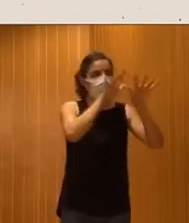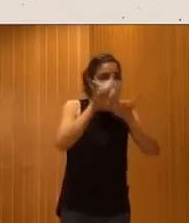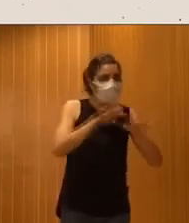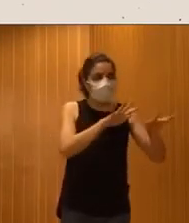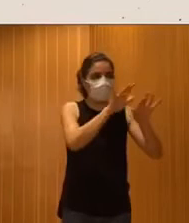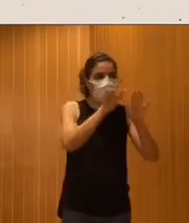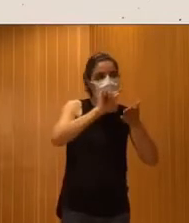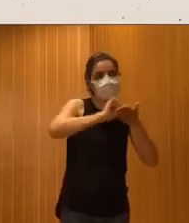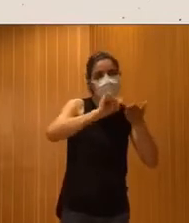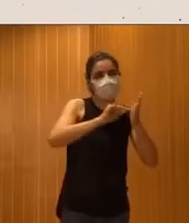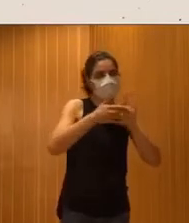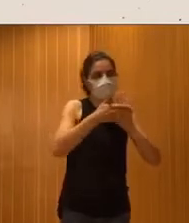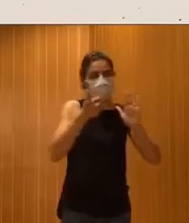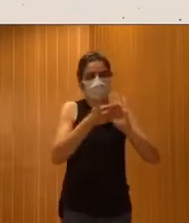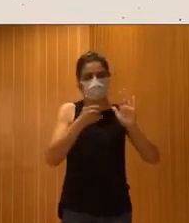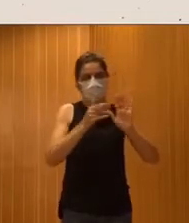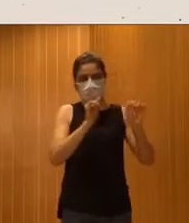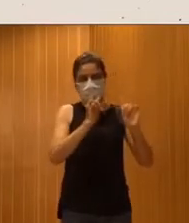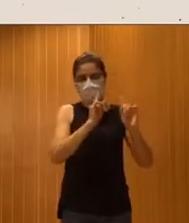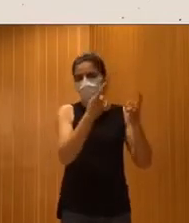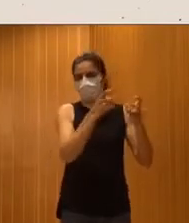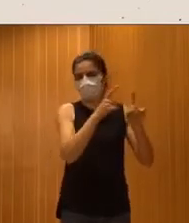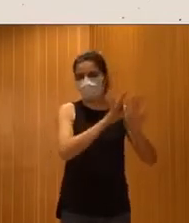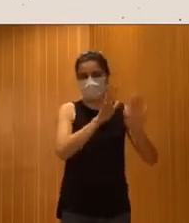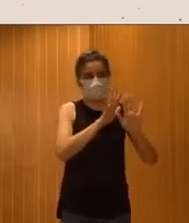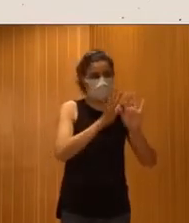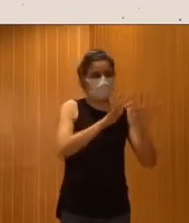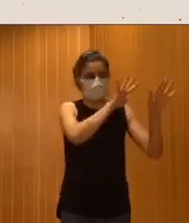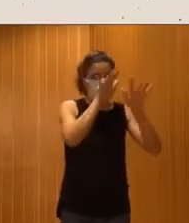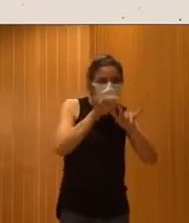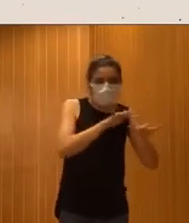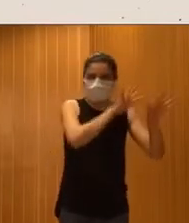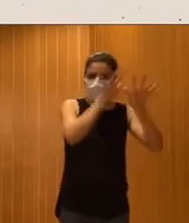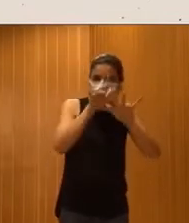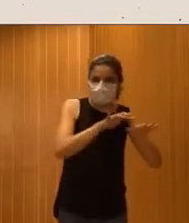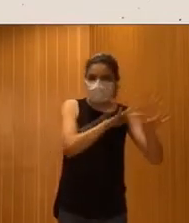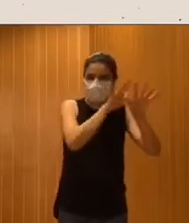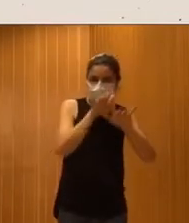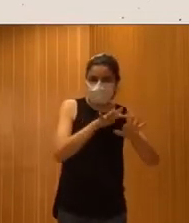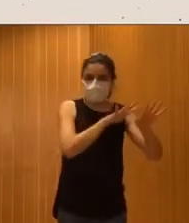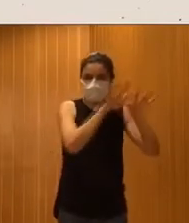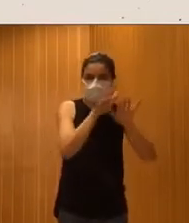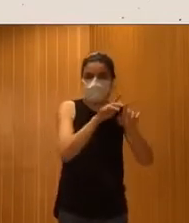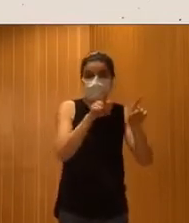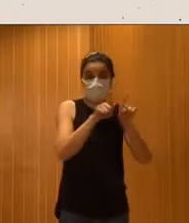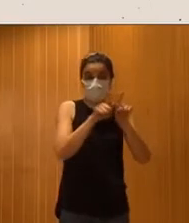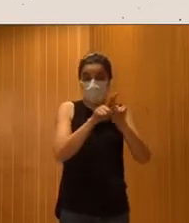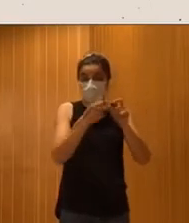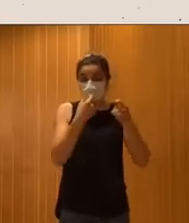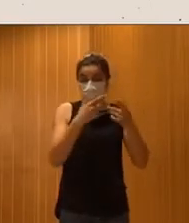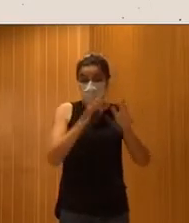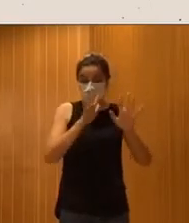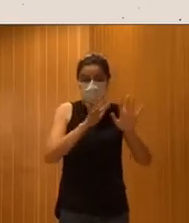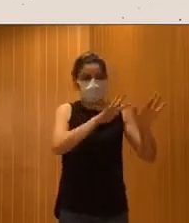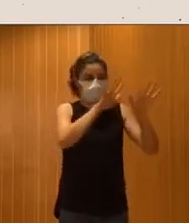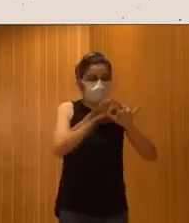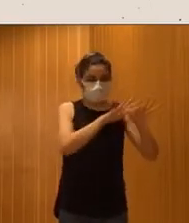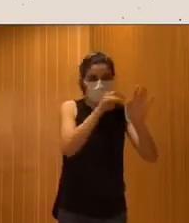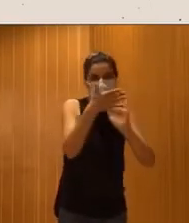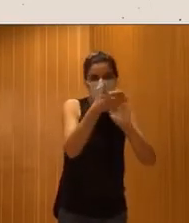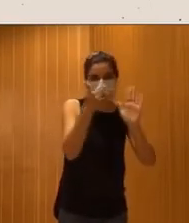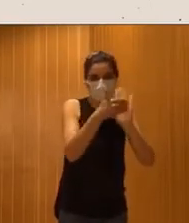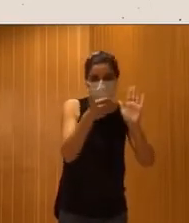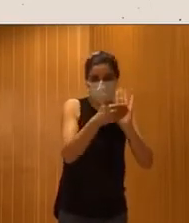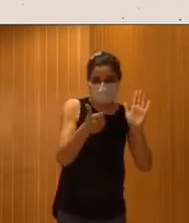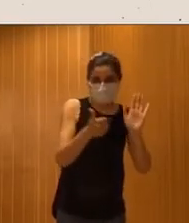para desprescribir los fármacos, porque evidentemente, o sea, quiere decir que hay una sobreprescripción, pues vamos a desprescribir.